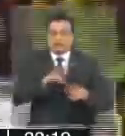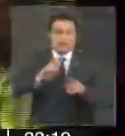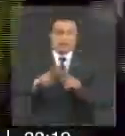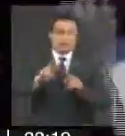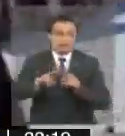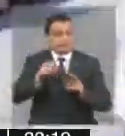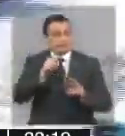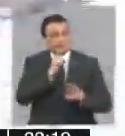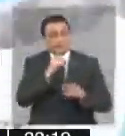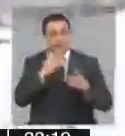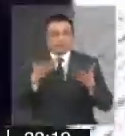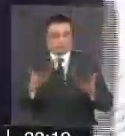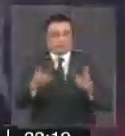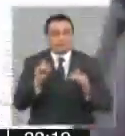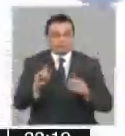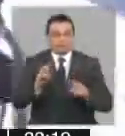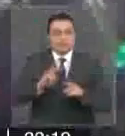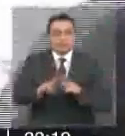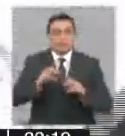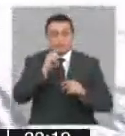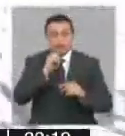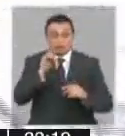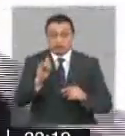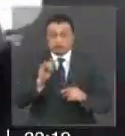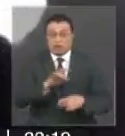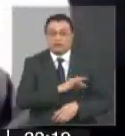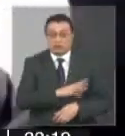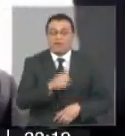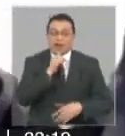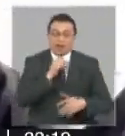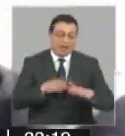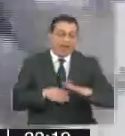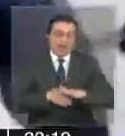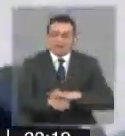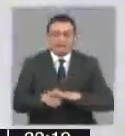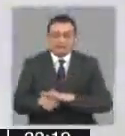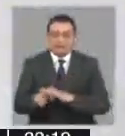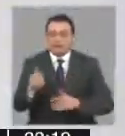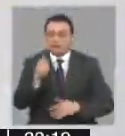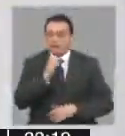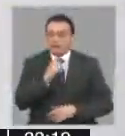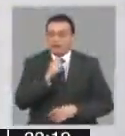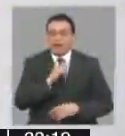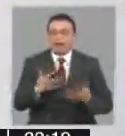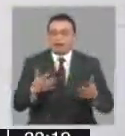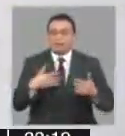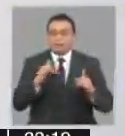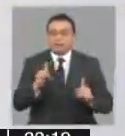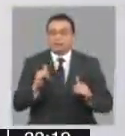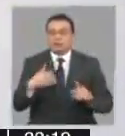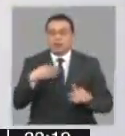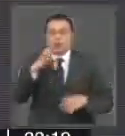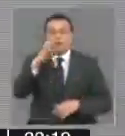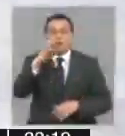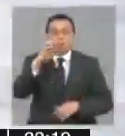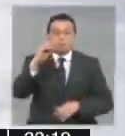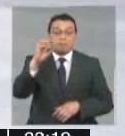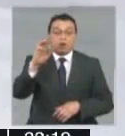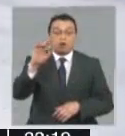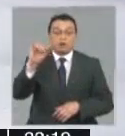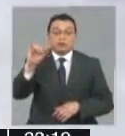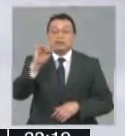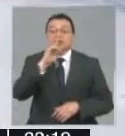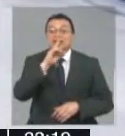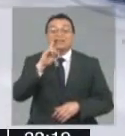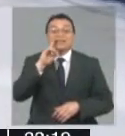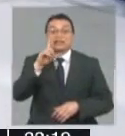preparados. Eso es lo que quiero que me evalúes tú. ¿Falta preparación entonces? Sí, en accesibilidad no tienen... Yo creo que Portillo... El único